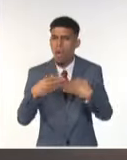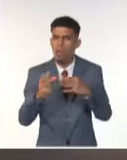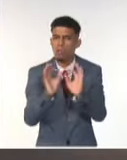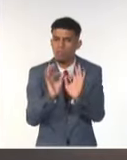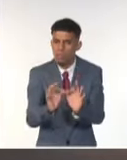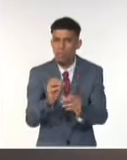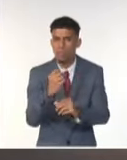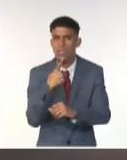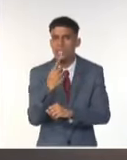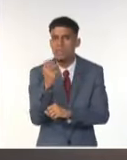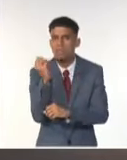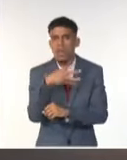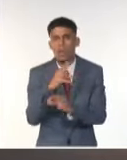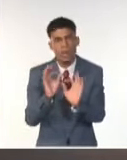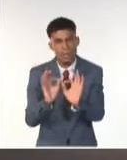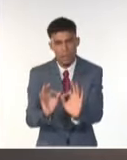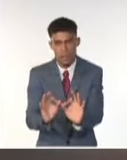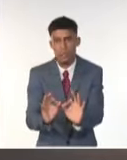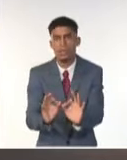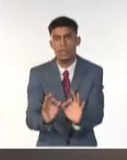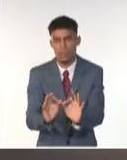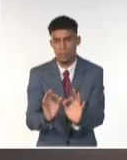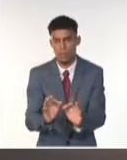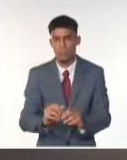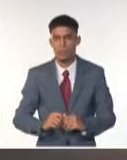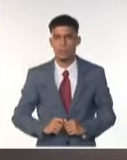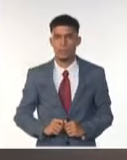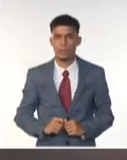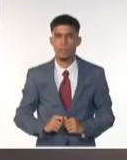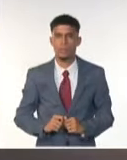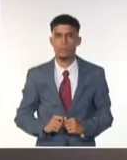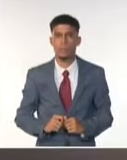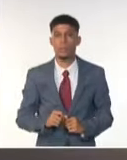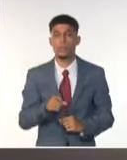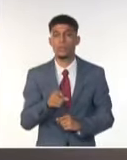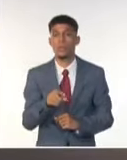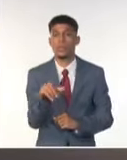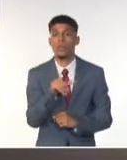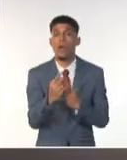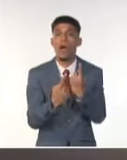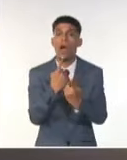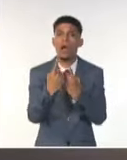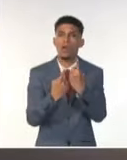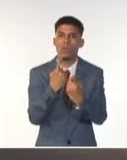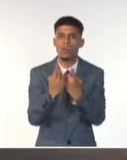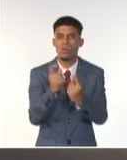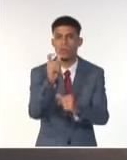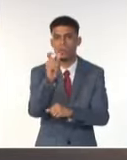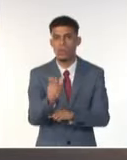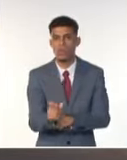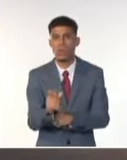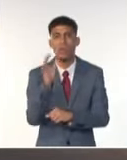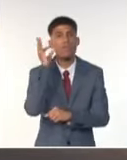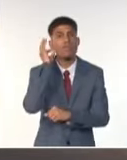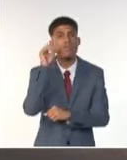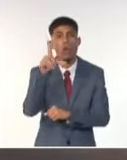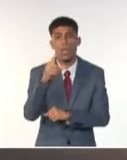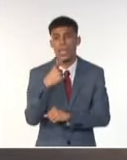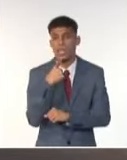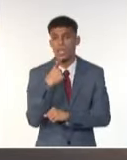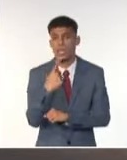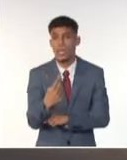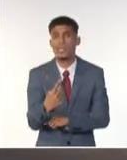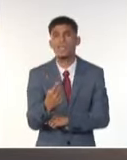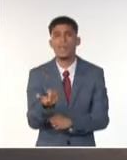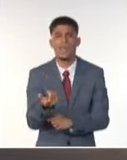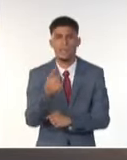lo impensable para ganarse al electorado. Entre ellas, la utopía de algunos trasnochados de Florida que se creen en serio el cuento